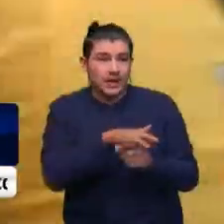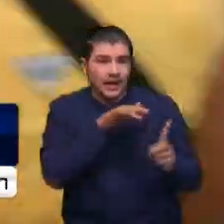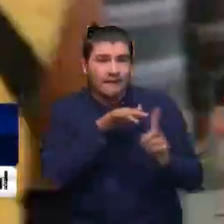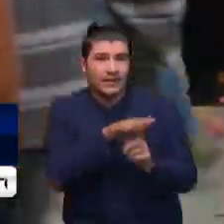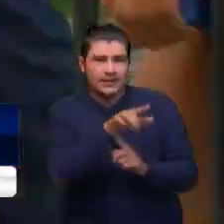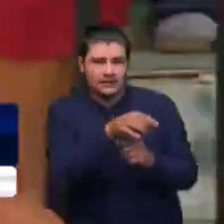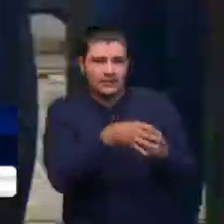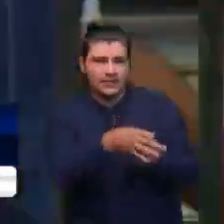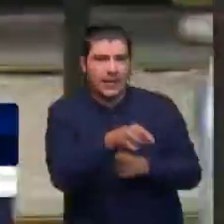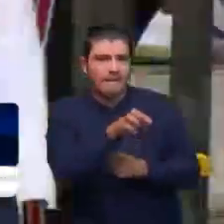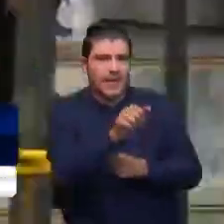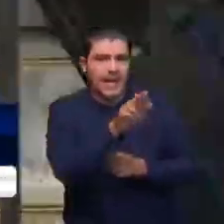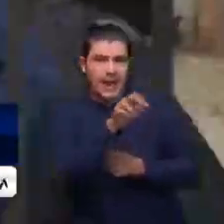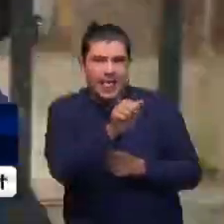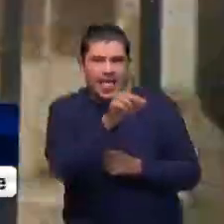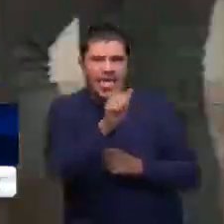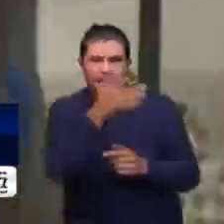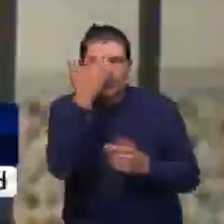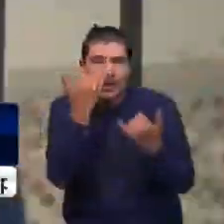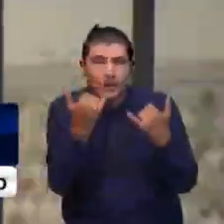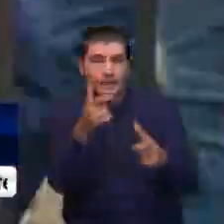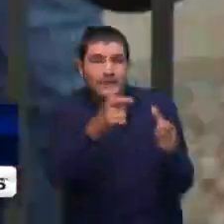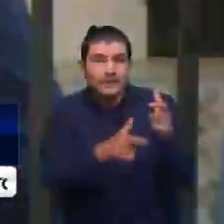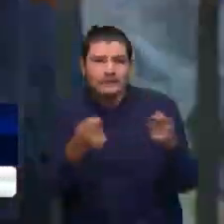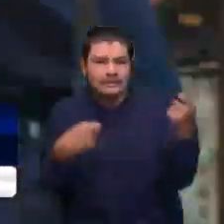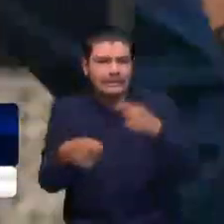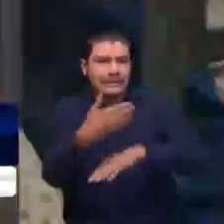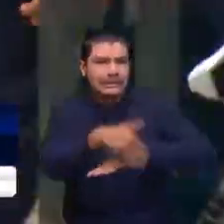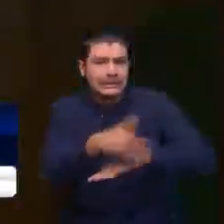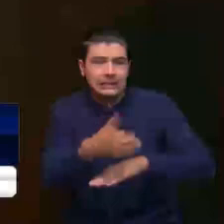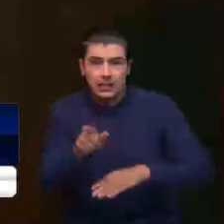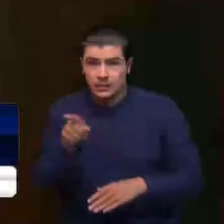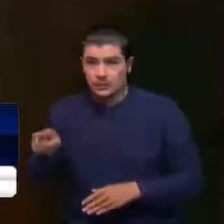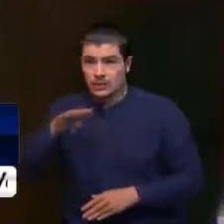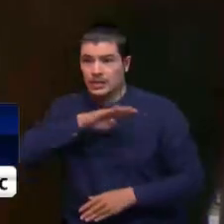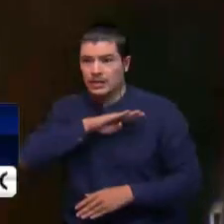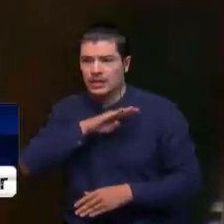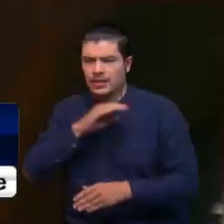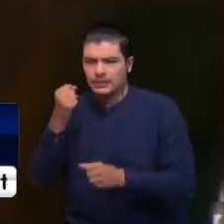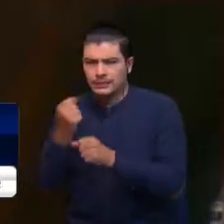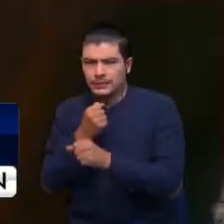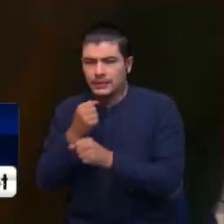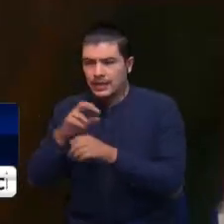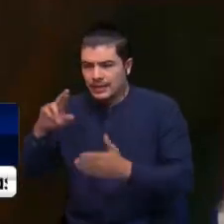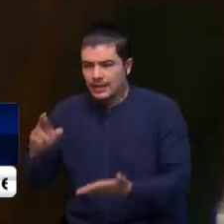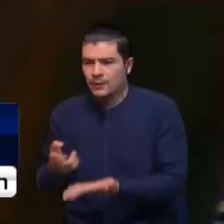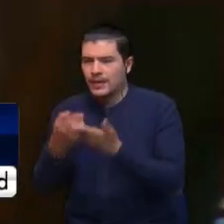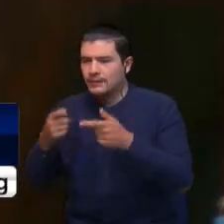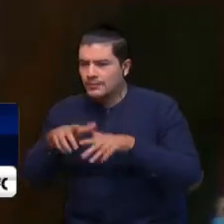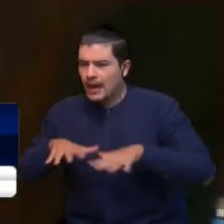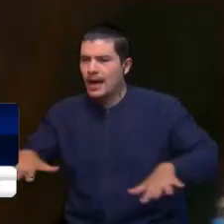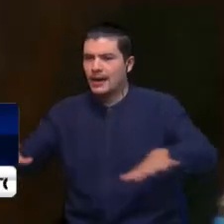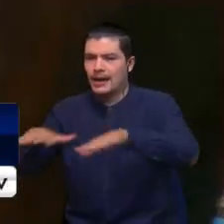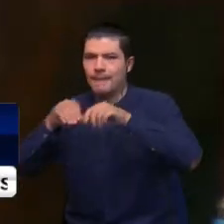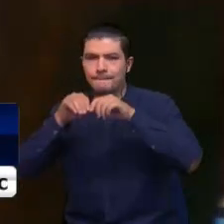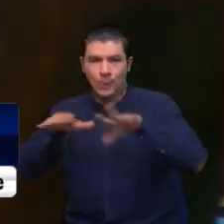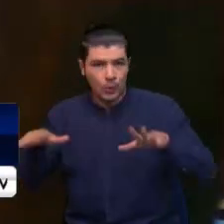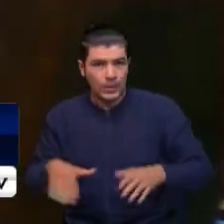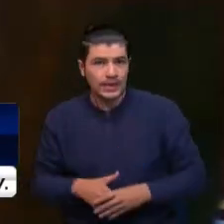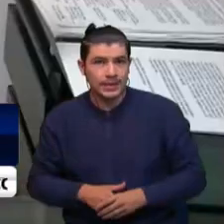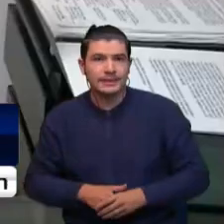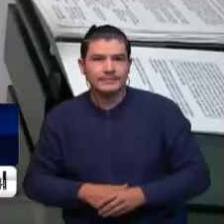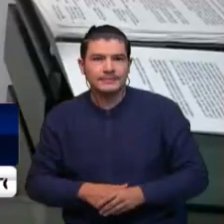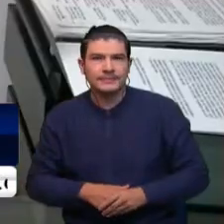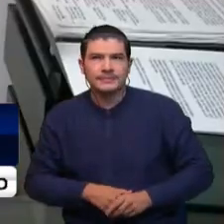a la movilidad sino también la seguridad la alcaldía municipales trabaja en la recuperación del espacio público el año anterior antes de